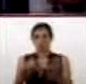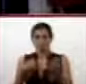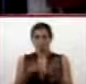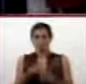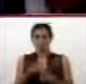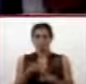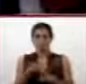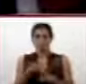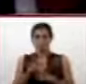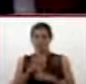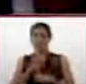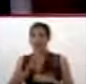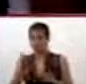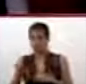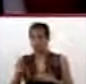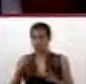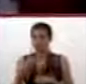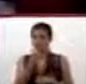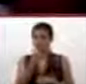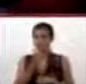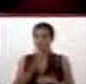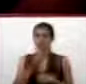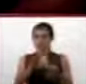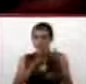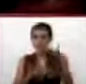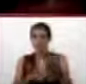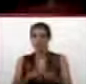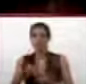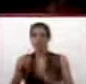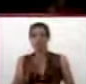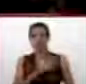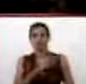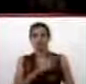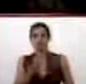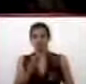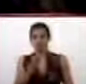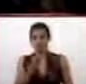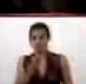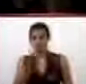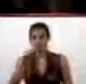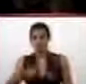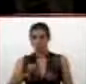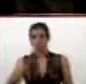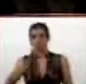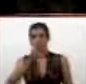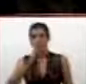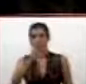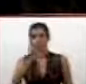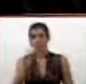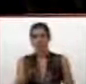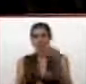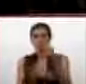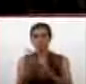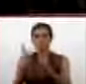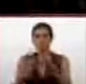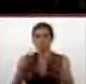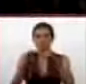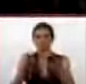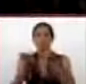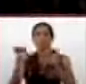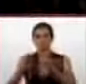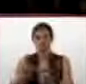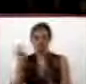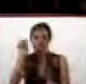voy a contestar leído. Benevisión informa que hoy lunes 20 de mayo del 2013 atendió la